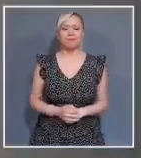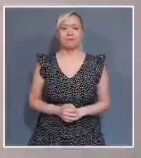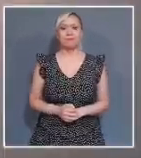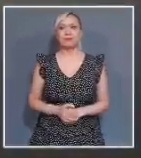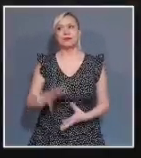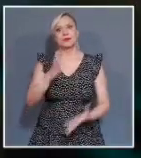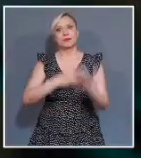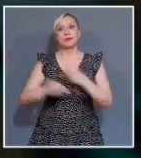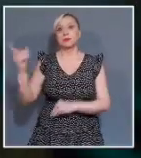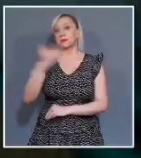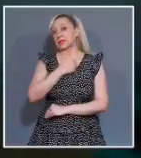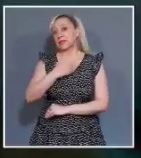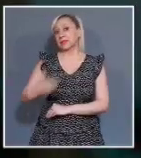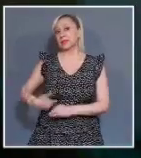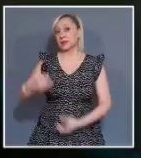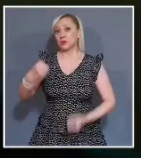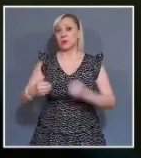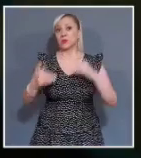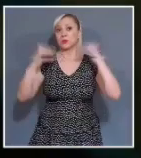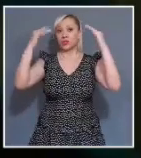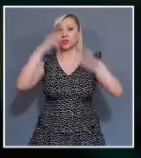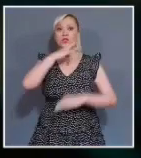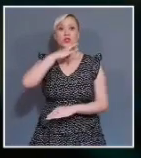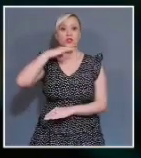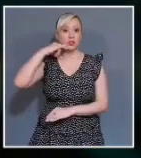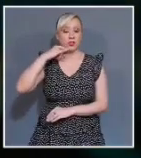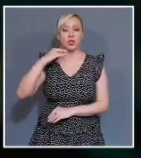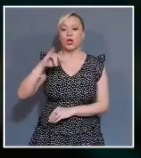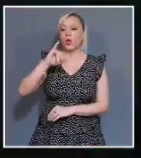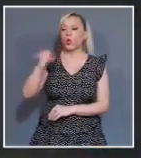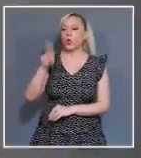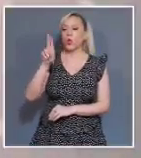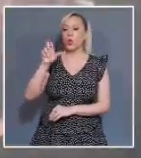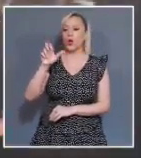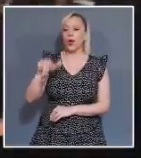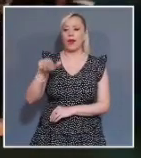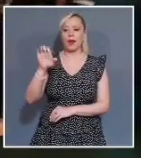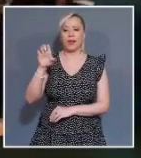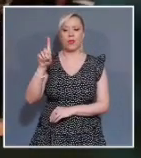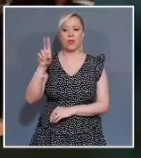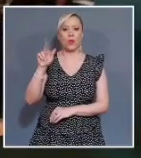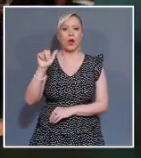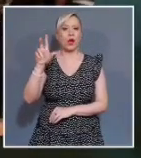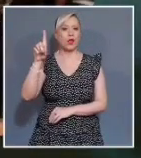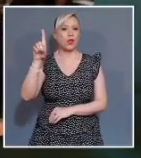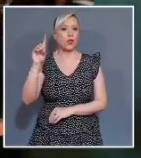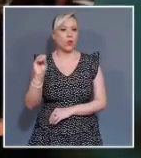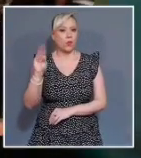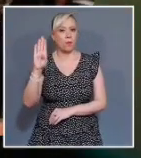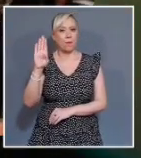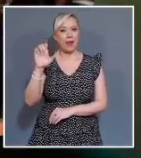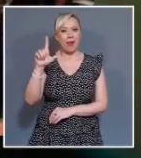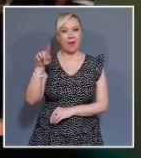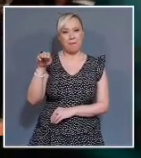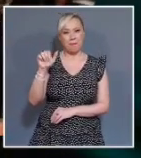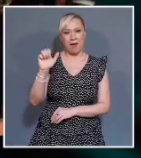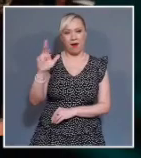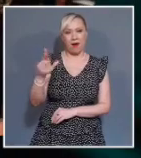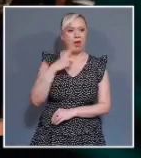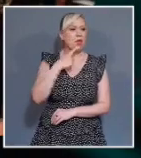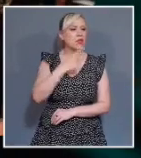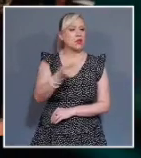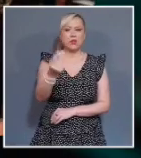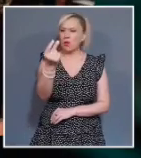de Chile, Juan Eduardo Fuentes Belmar, subrayó la importante misión de dar pronta, oportuna